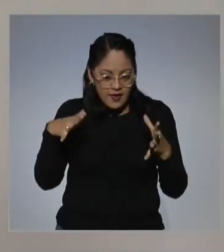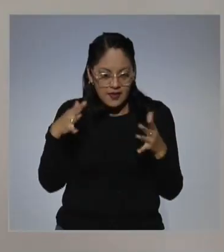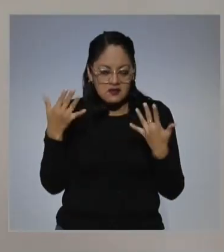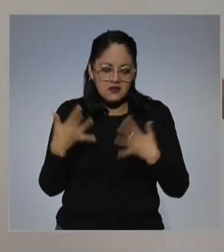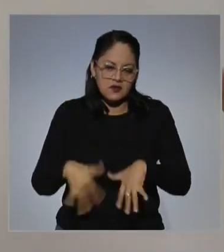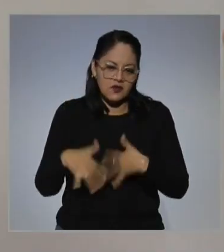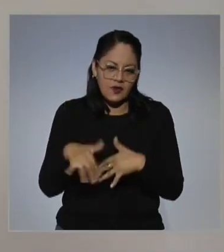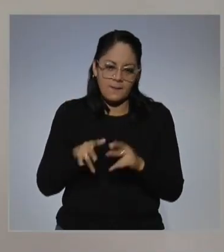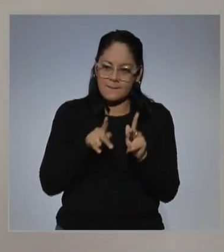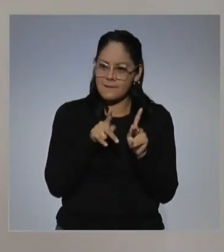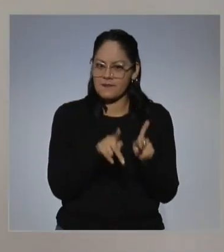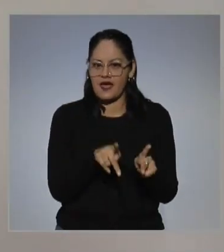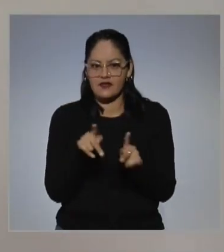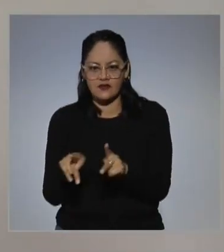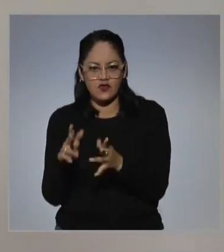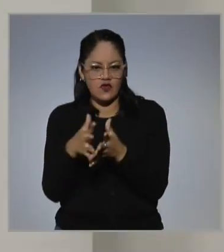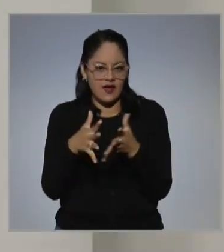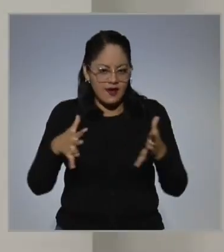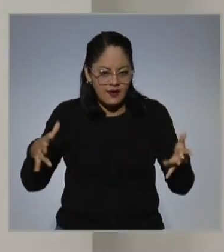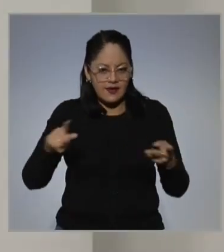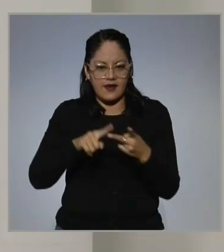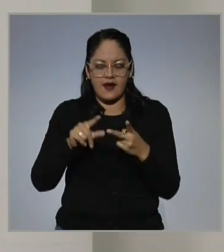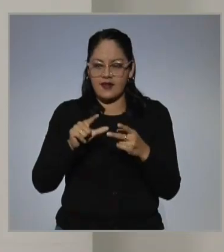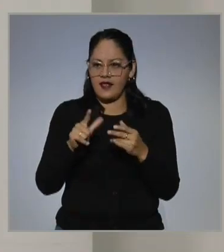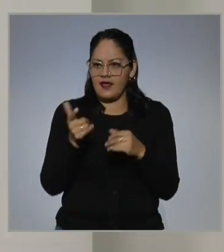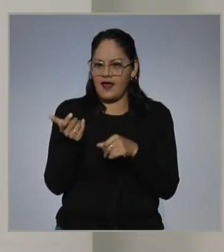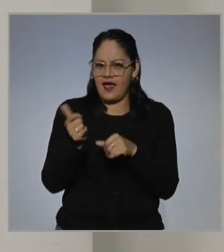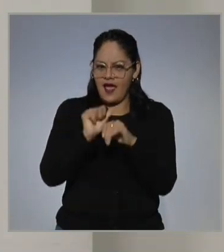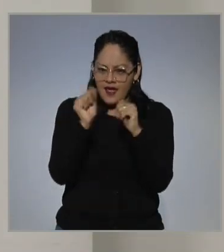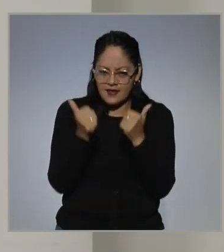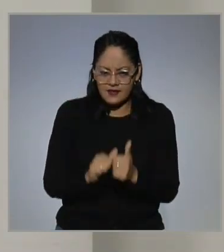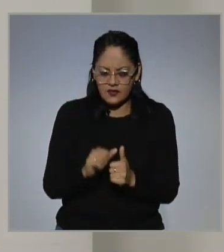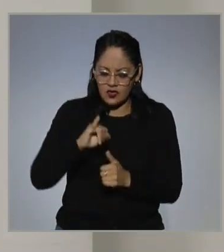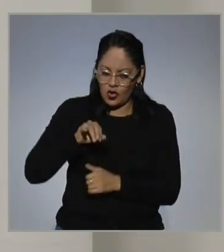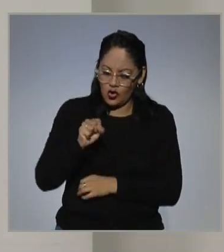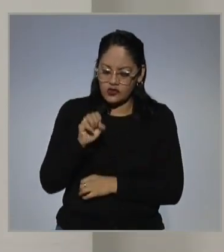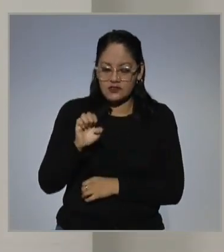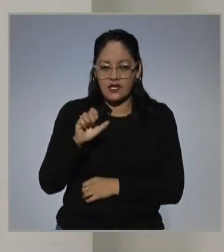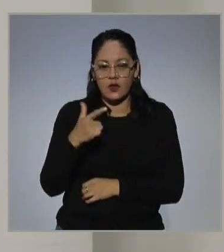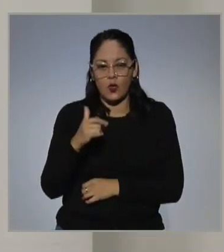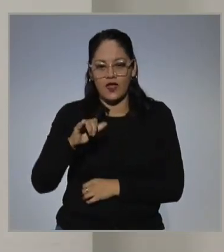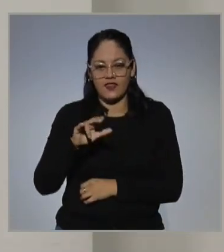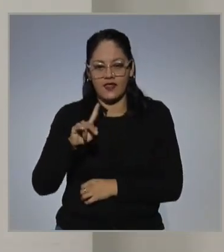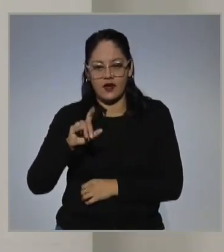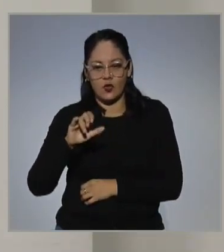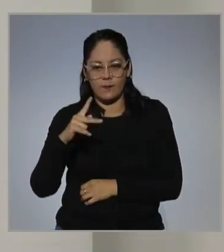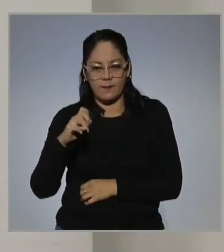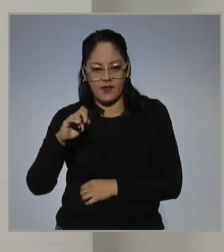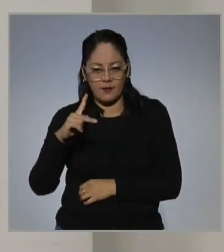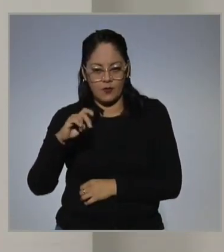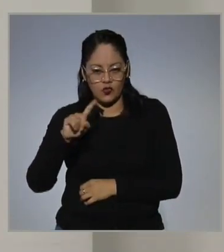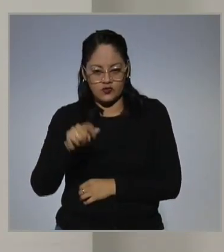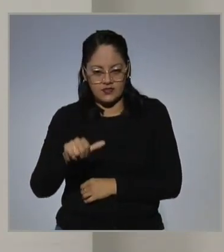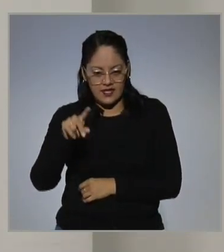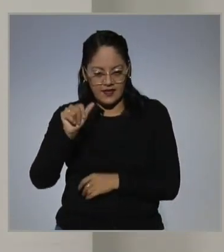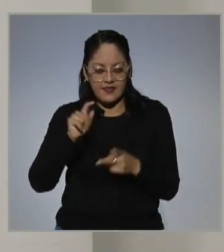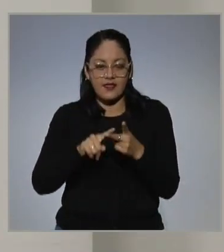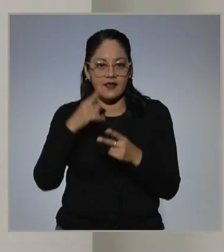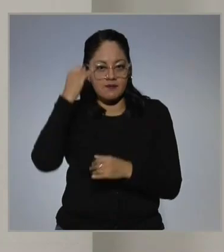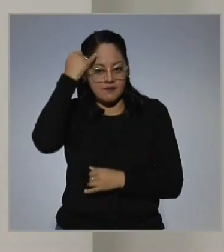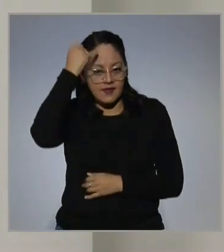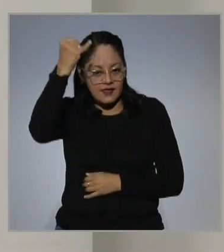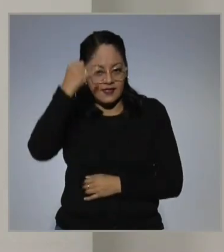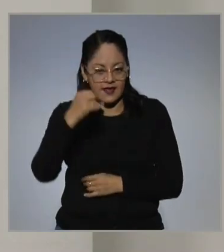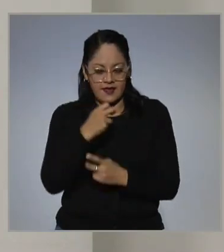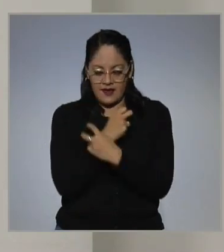gran panteón de artistas que tenemos, desde José Guadalupe Posada, quien inventa a la Catrina y nos